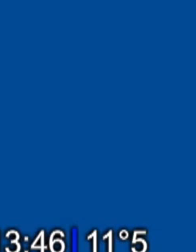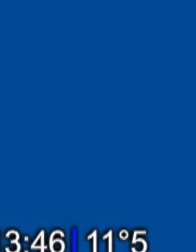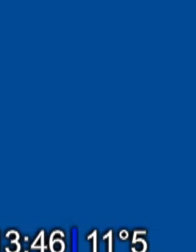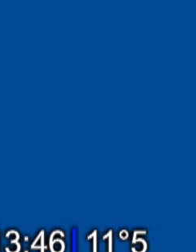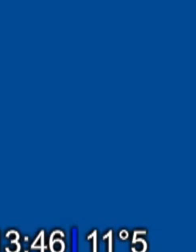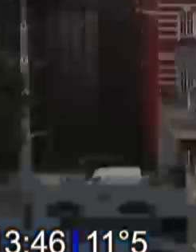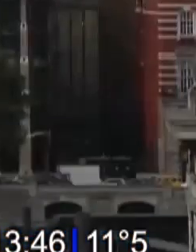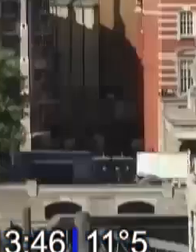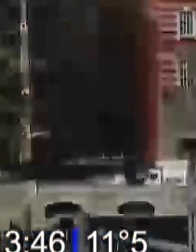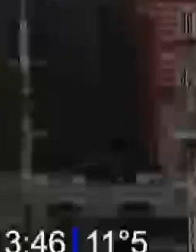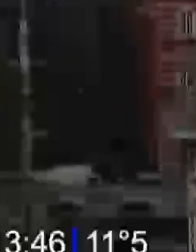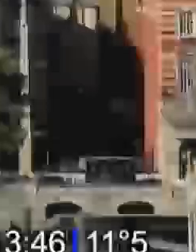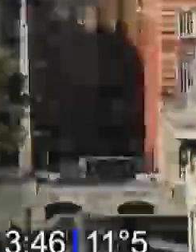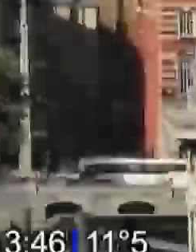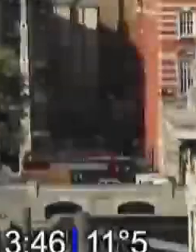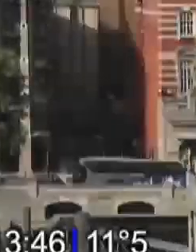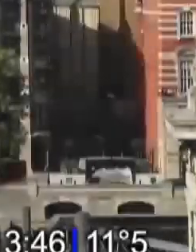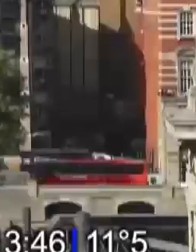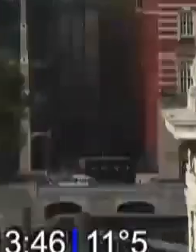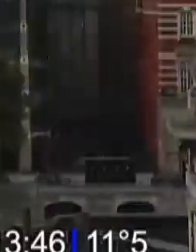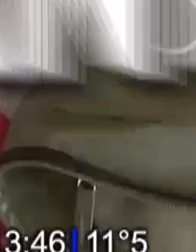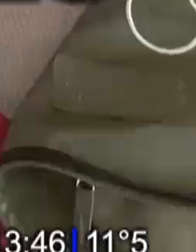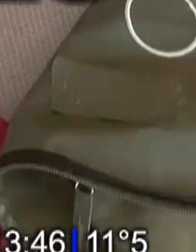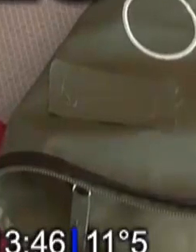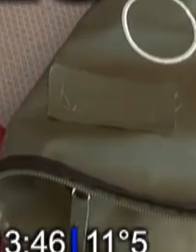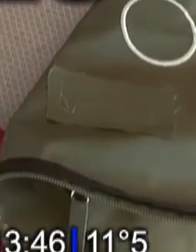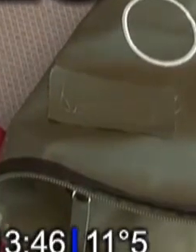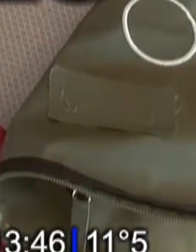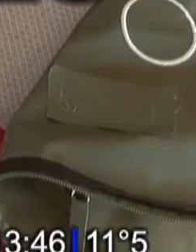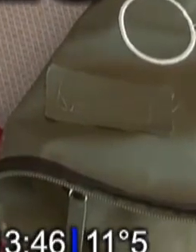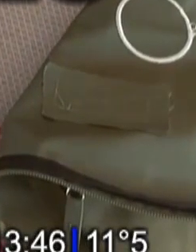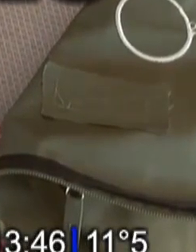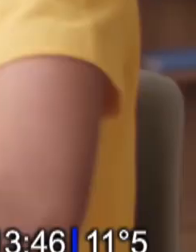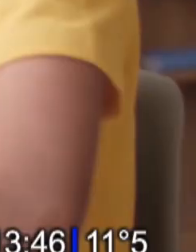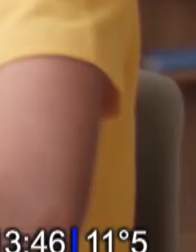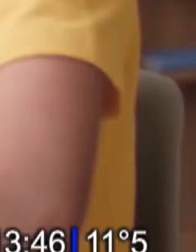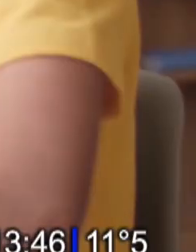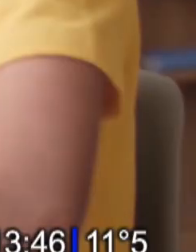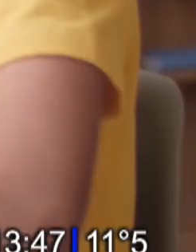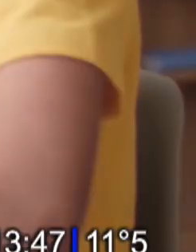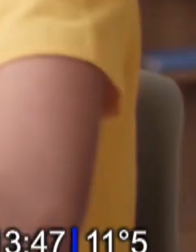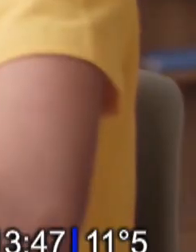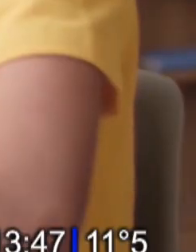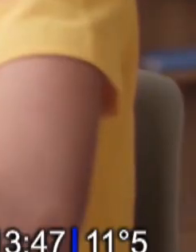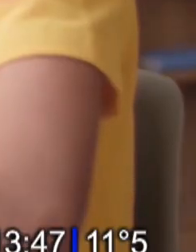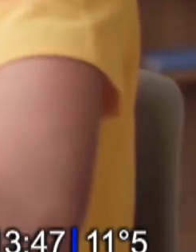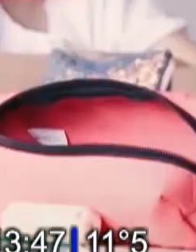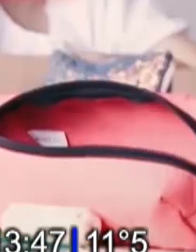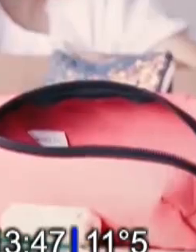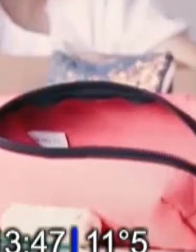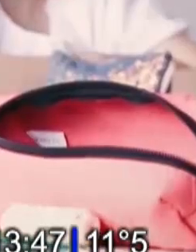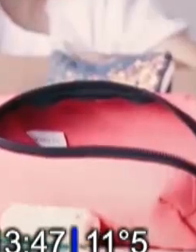con vos. Los idiomas más importantes del mundo están a tu alcance para potenciar tu comunicación. Target